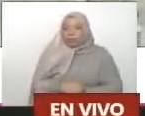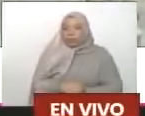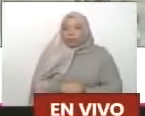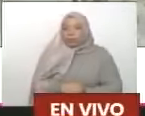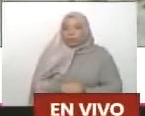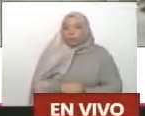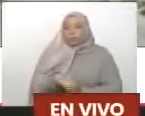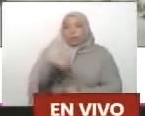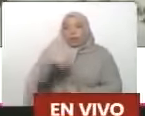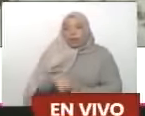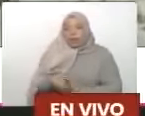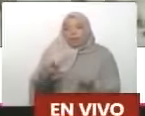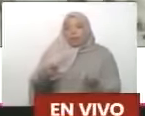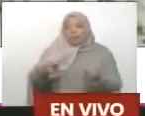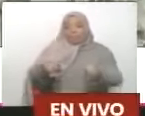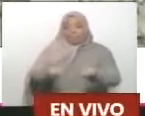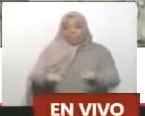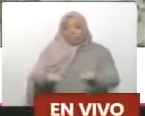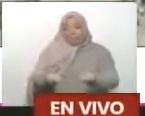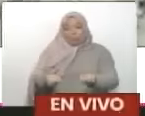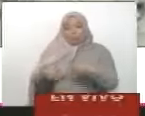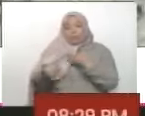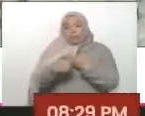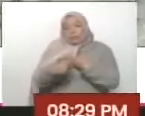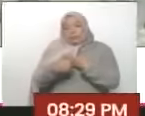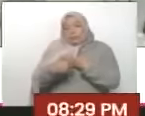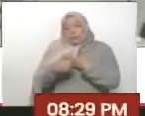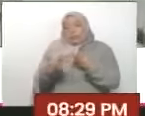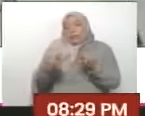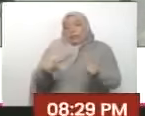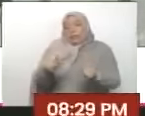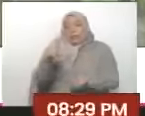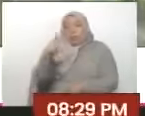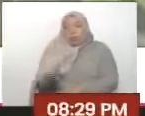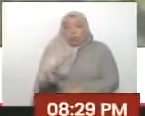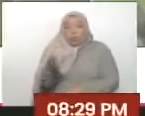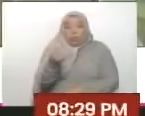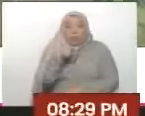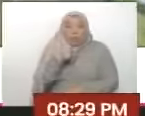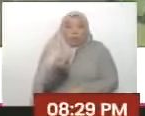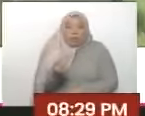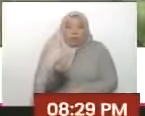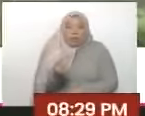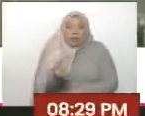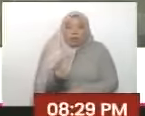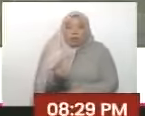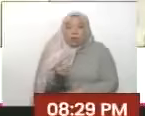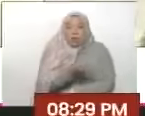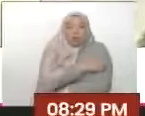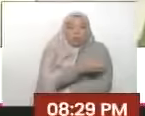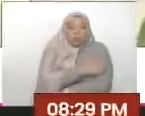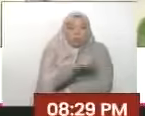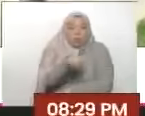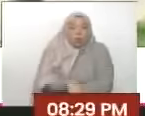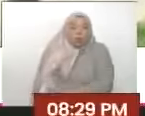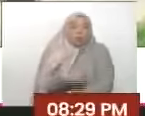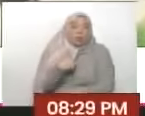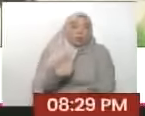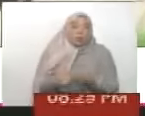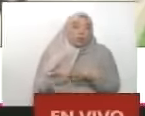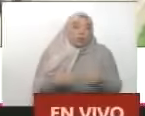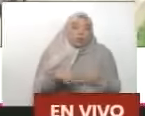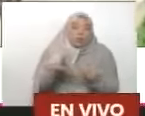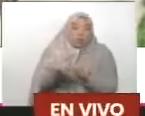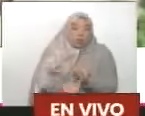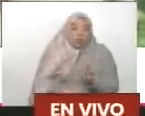producto de esas sanciones que usted ha indicado, producto de los oligarcas, de esos apellidos que hoy en día quieren asaltar el